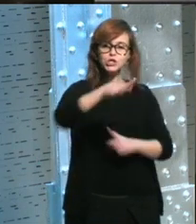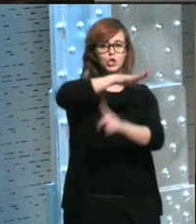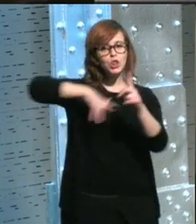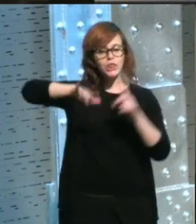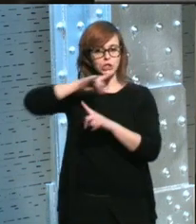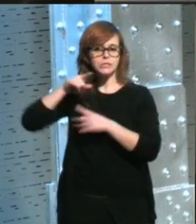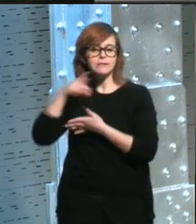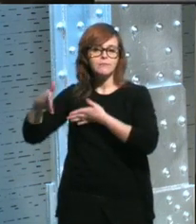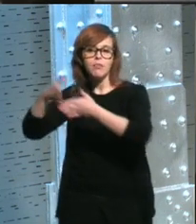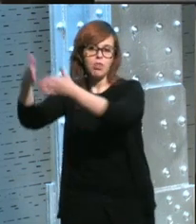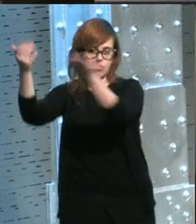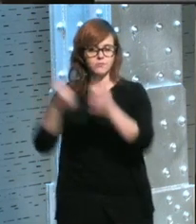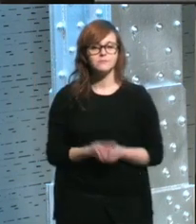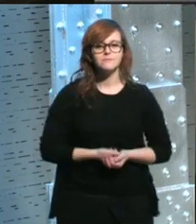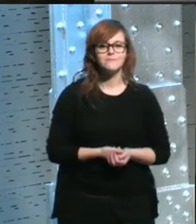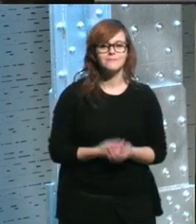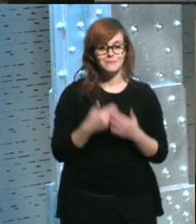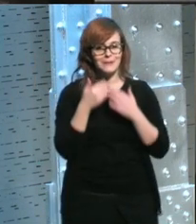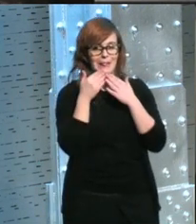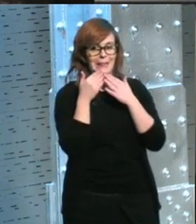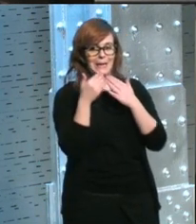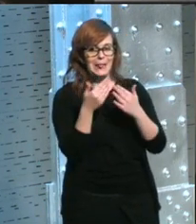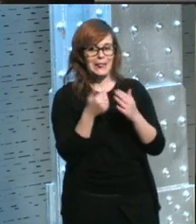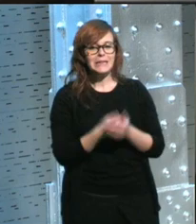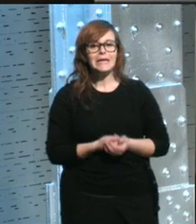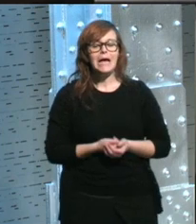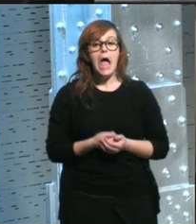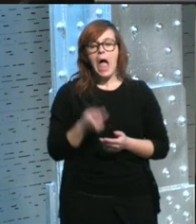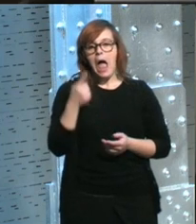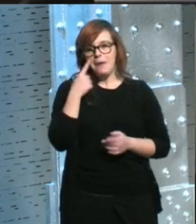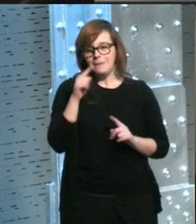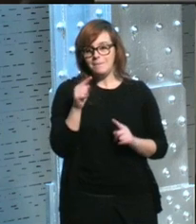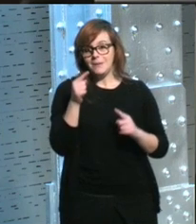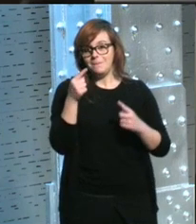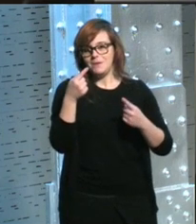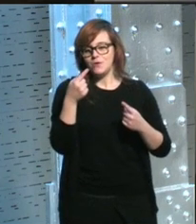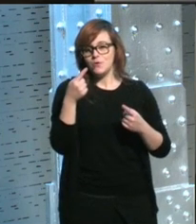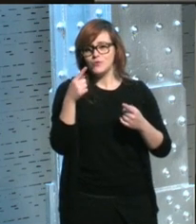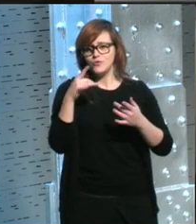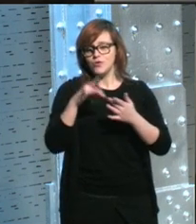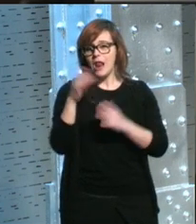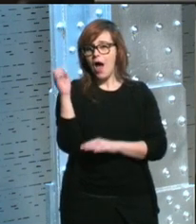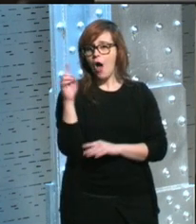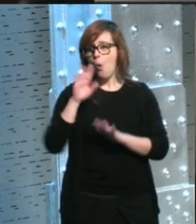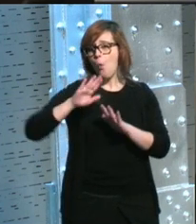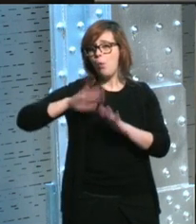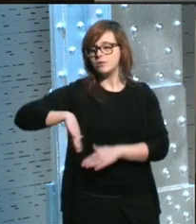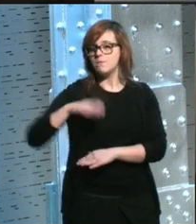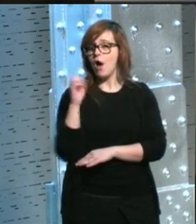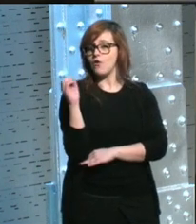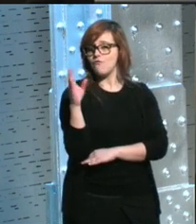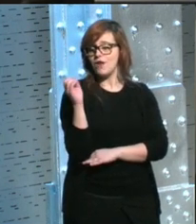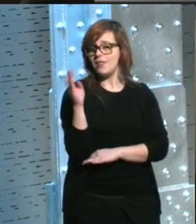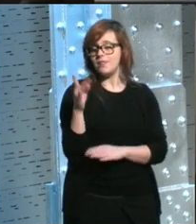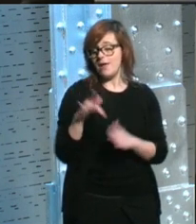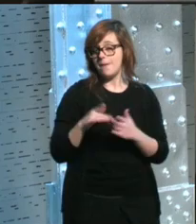tendencias. Muchas gracias. Gracias. Primero, es obviamente la última conferencia que vaya a dar en mi vida,